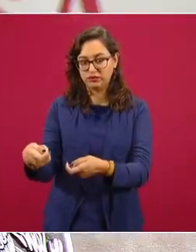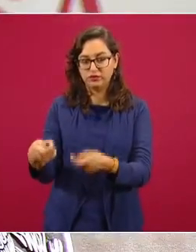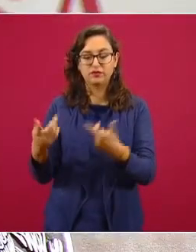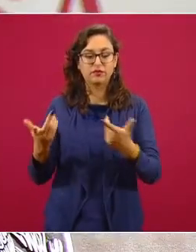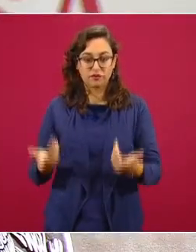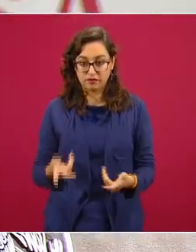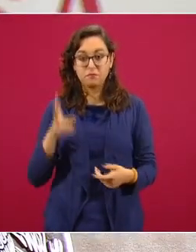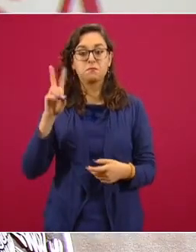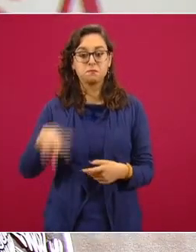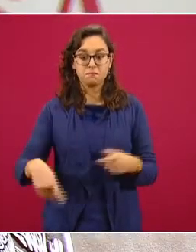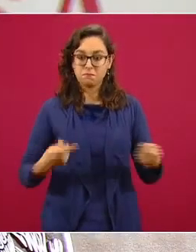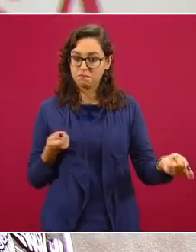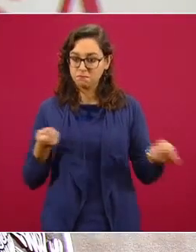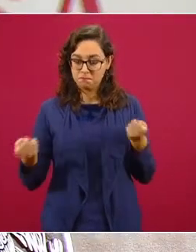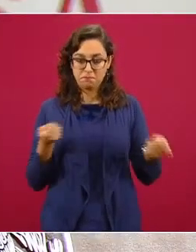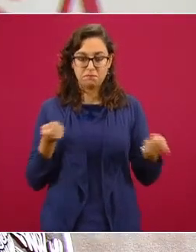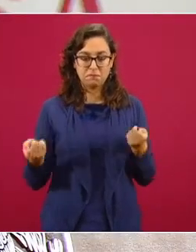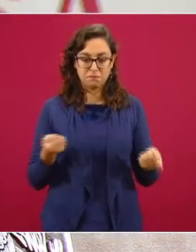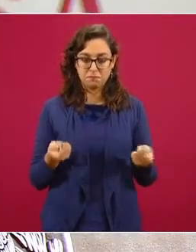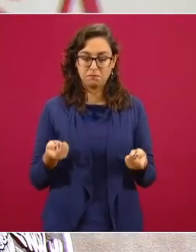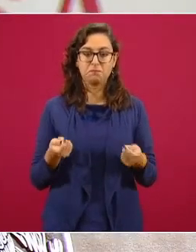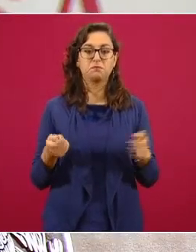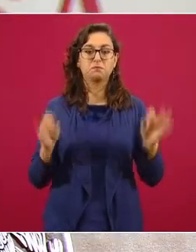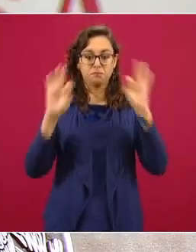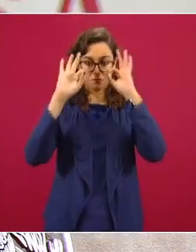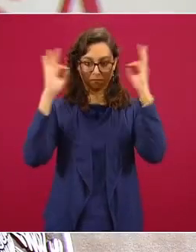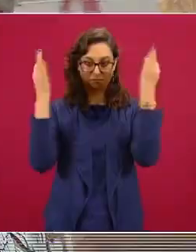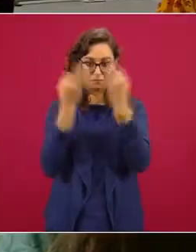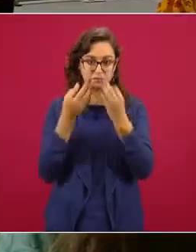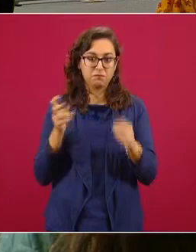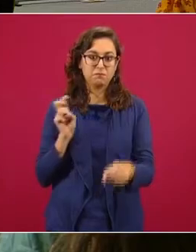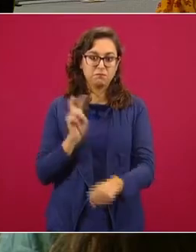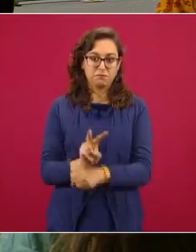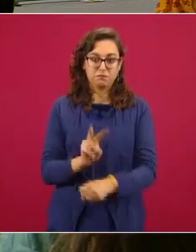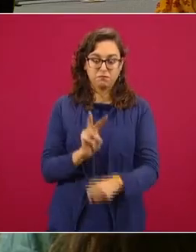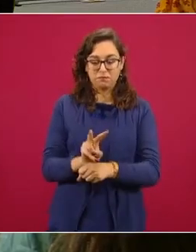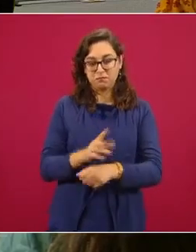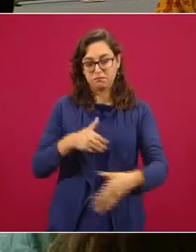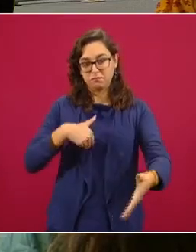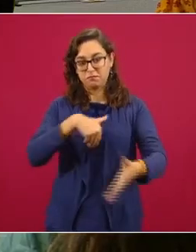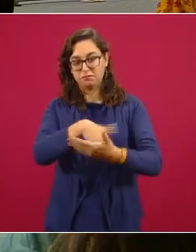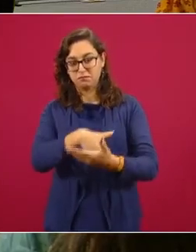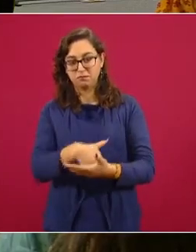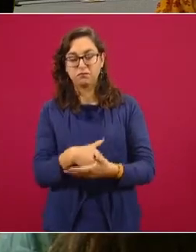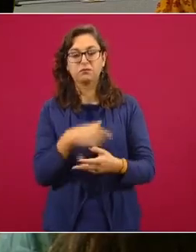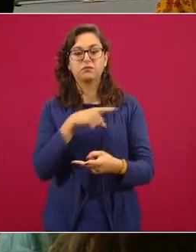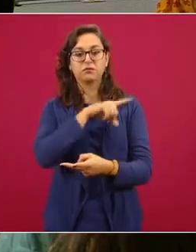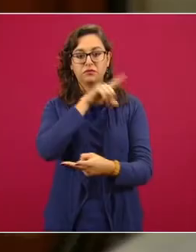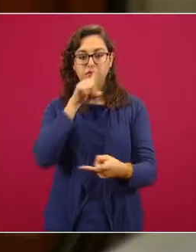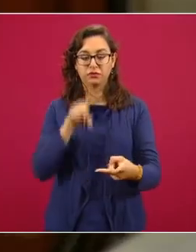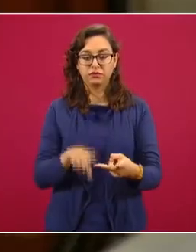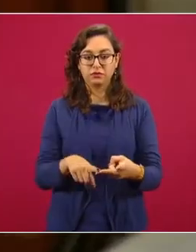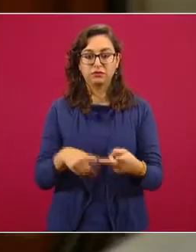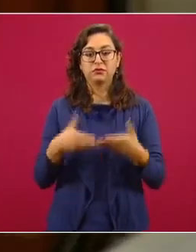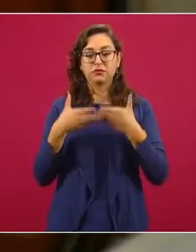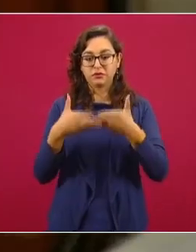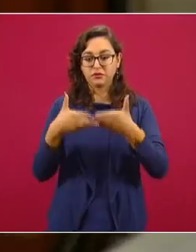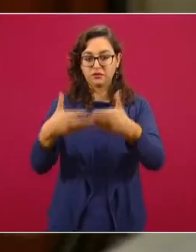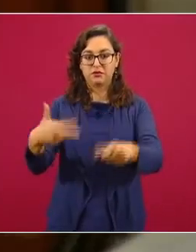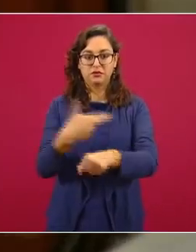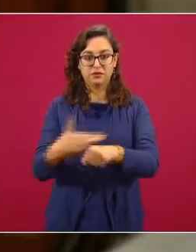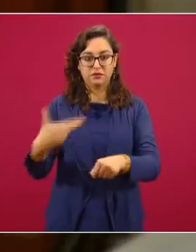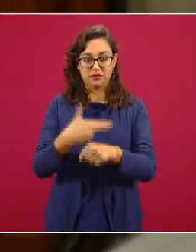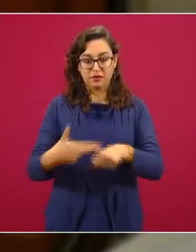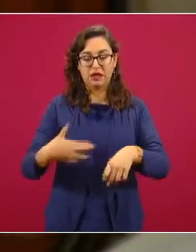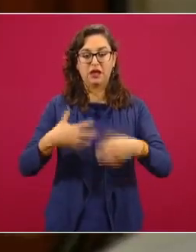tener control en las aduanas de los puertos, en el manejo de los puertos, la operación